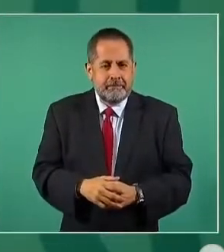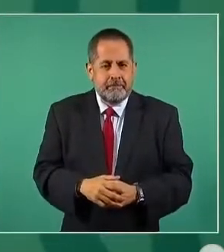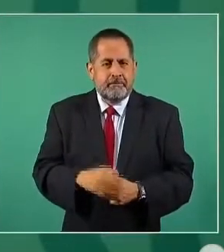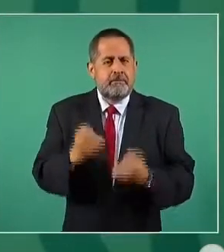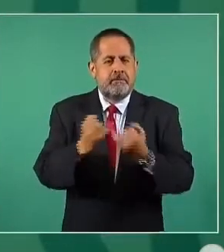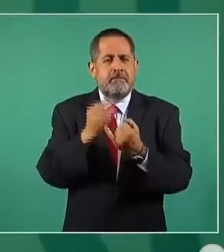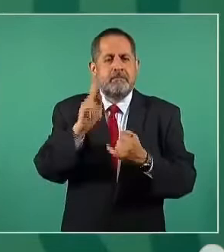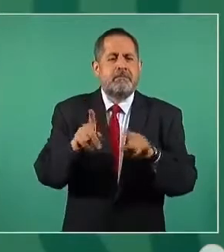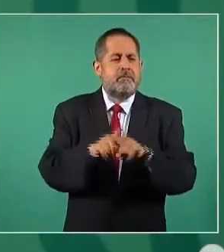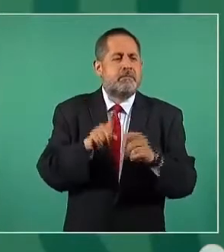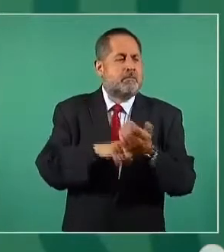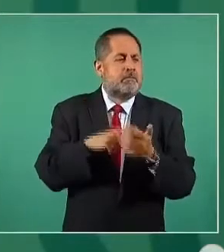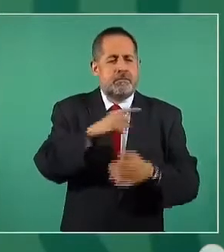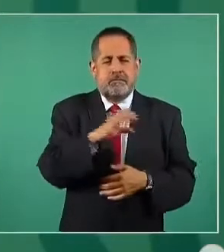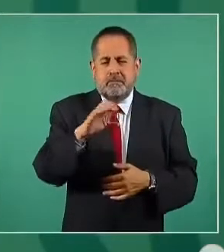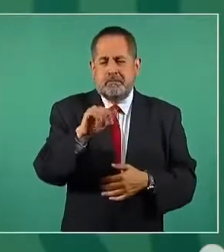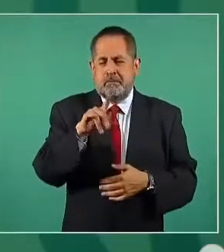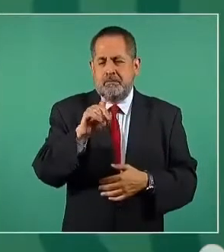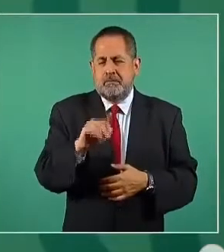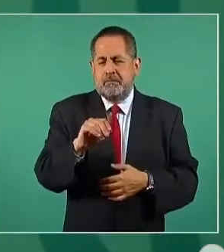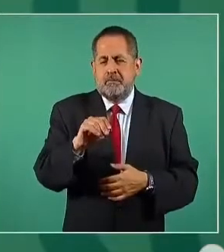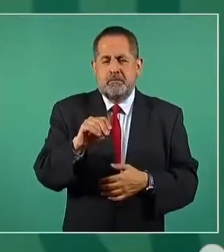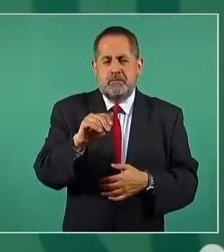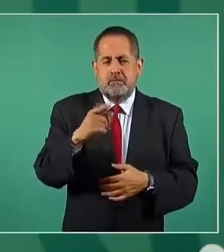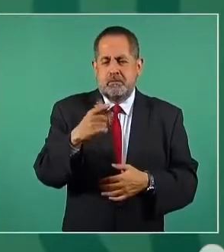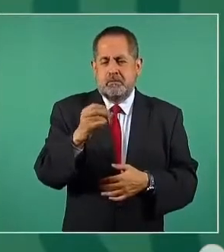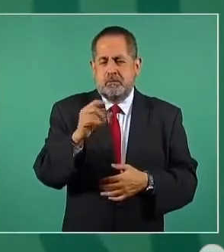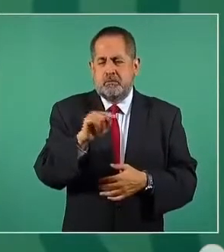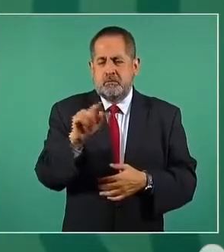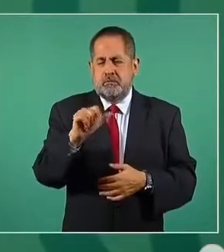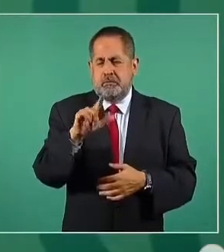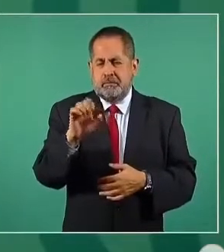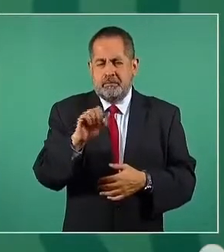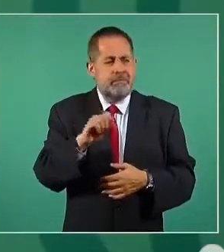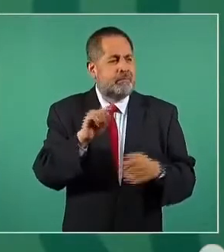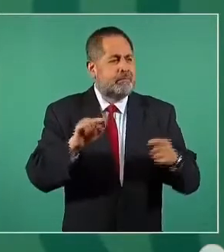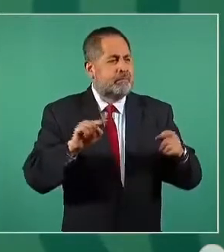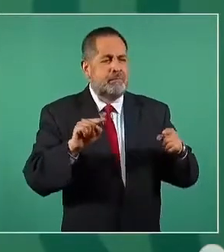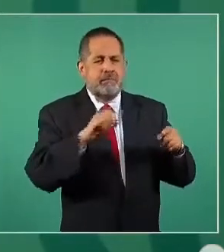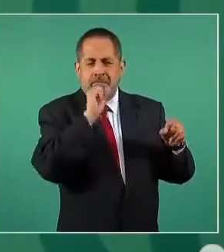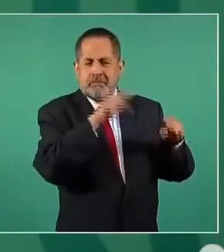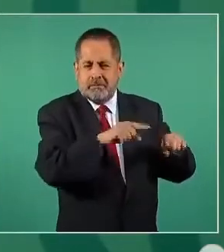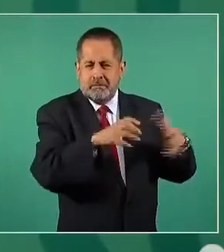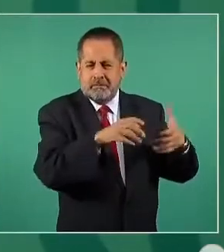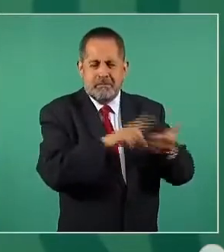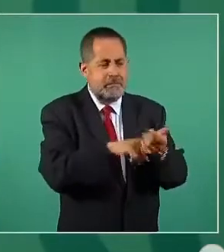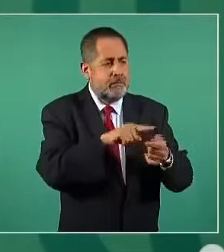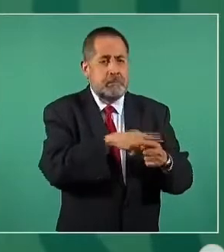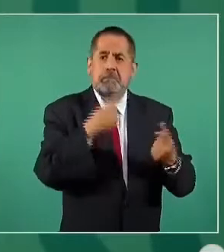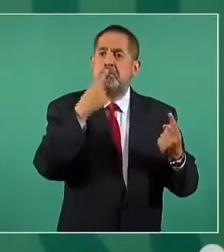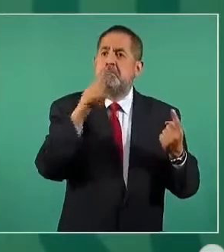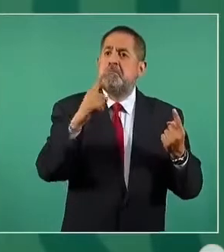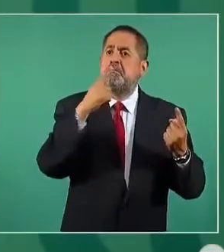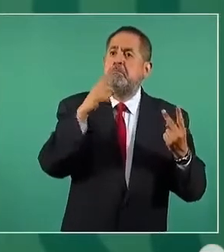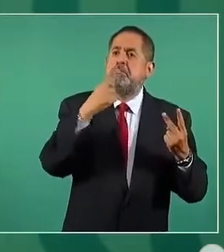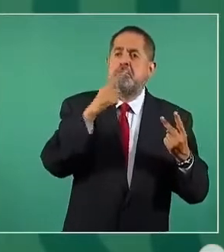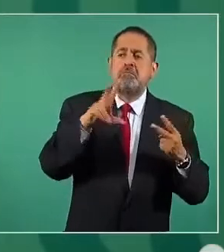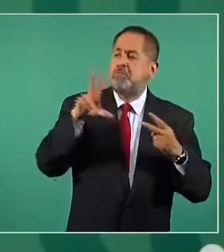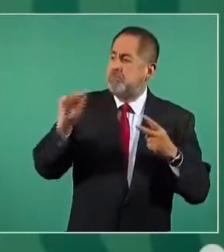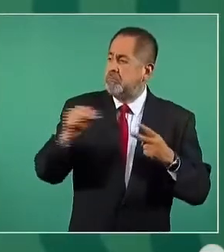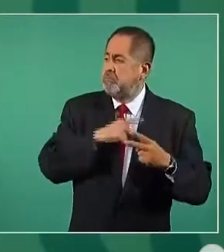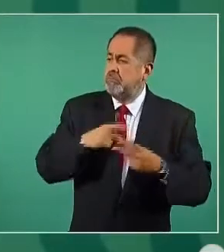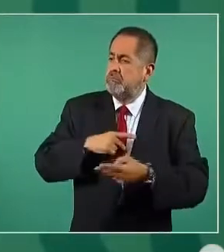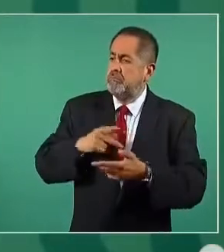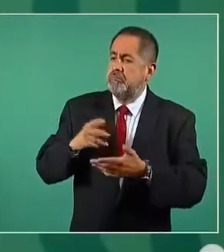lo hizo Claudio X González y todos los conservadores que presentaron amparos para que no se